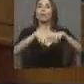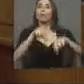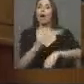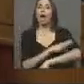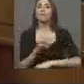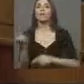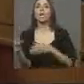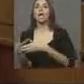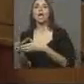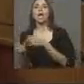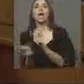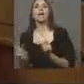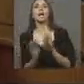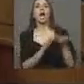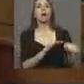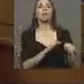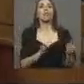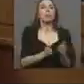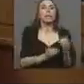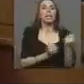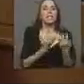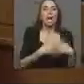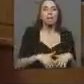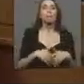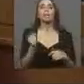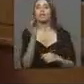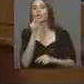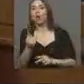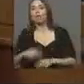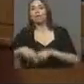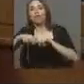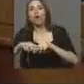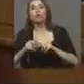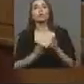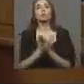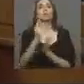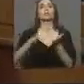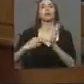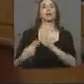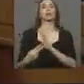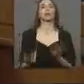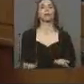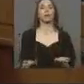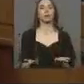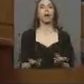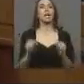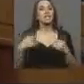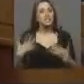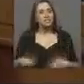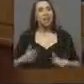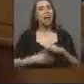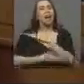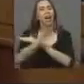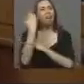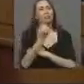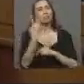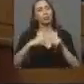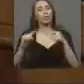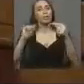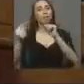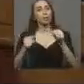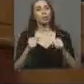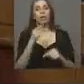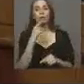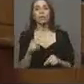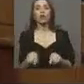los propymes y de los medianas empresas, que pucha, que la liquidez. Y empiezan los problemas, pues. Si esto lo hemos discutido muchas veces. Alguna vez dijeron que